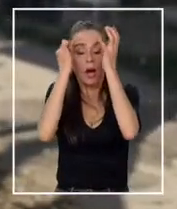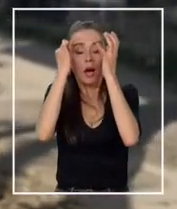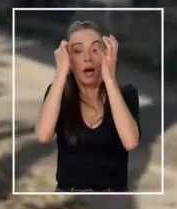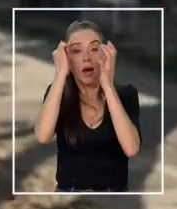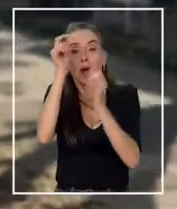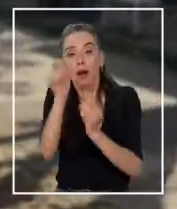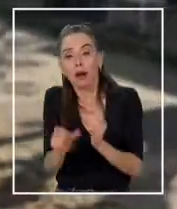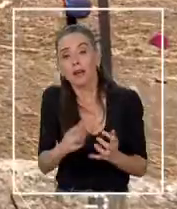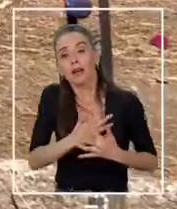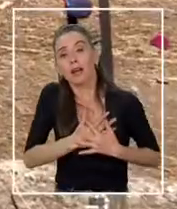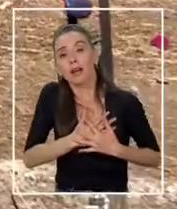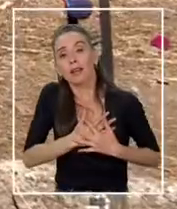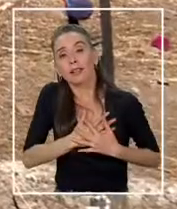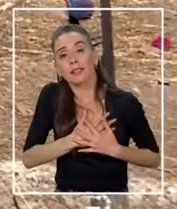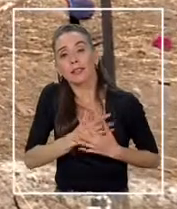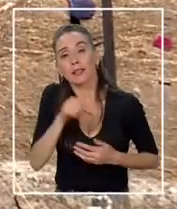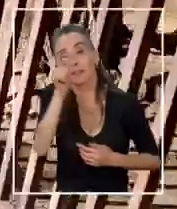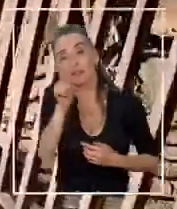de su ser querido.